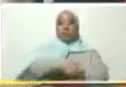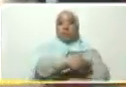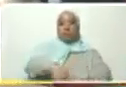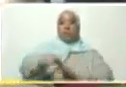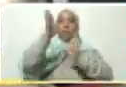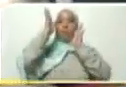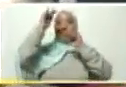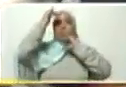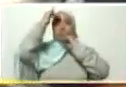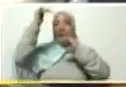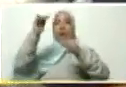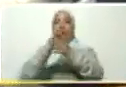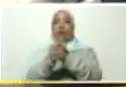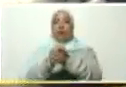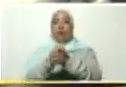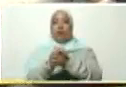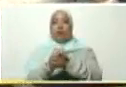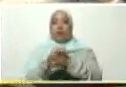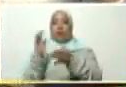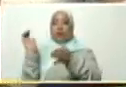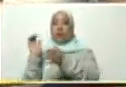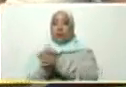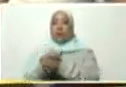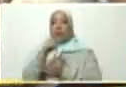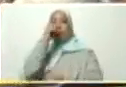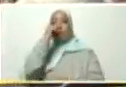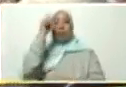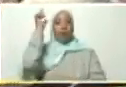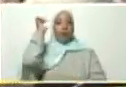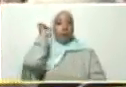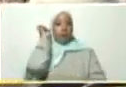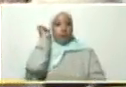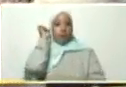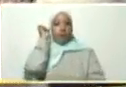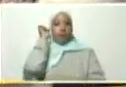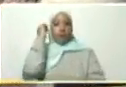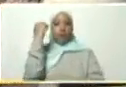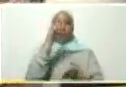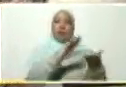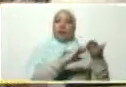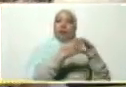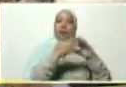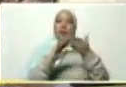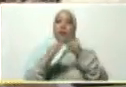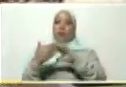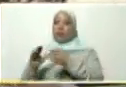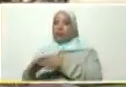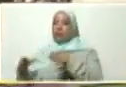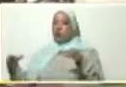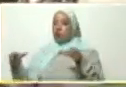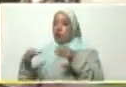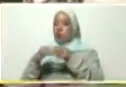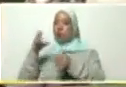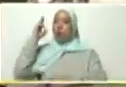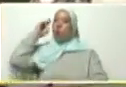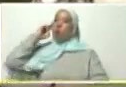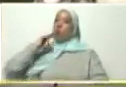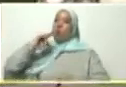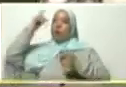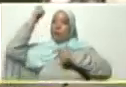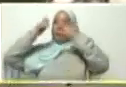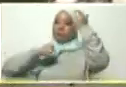compañero compañera jefas y jefes de comunidad de atención